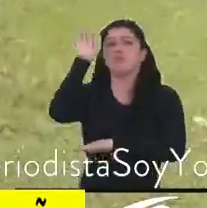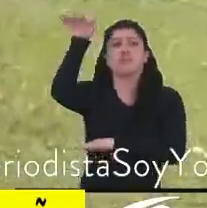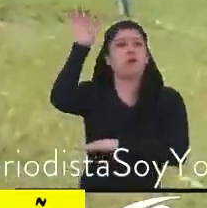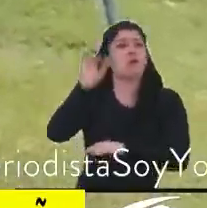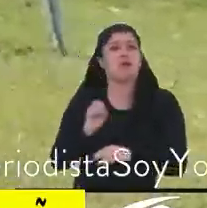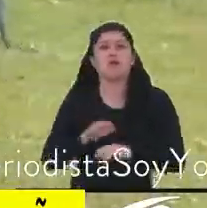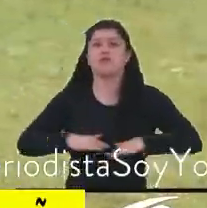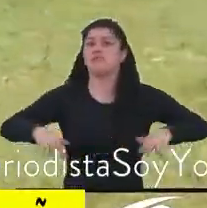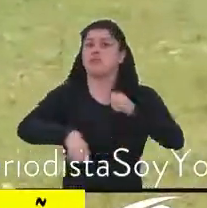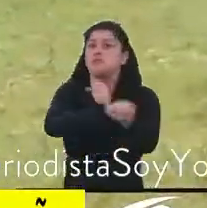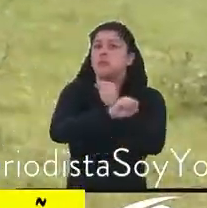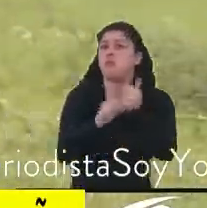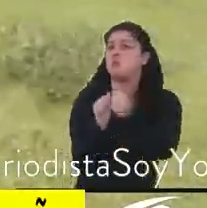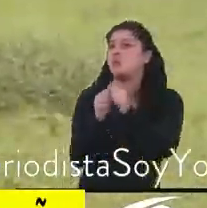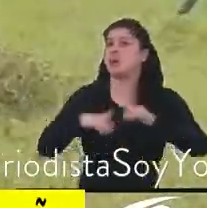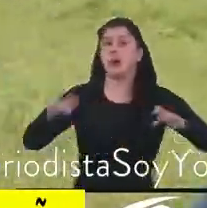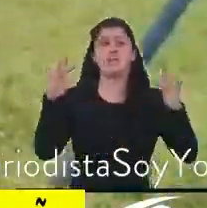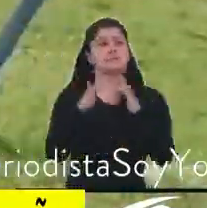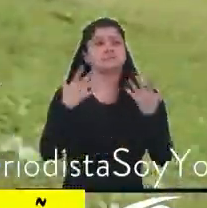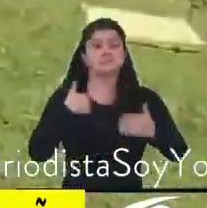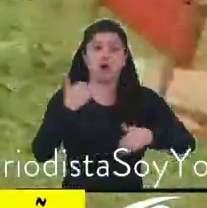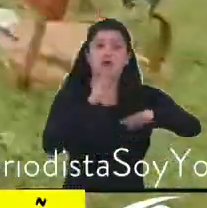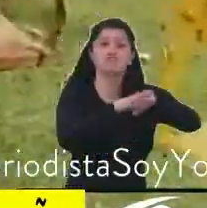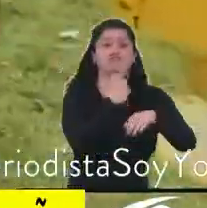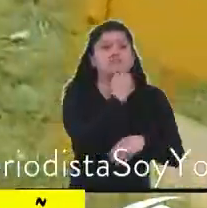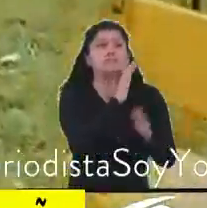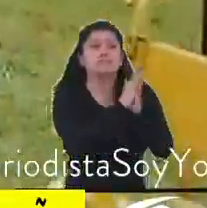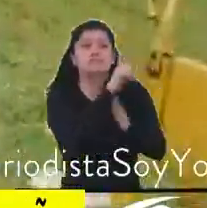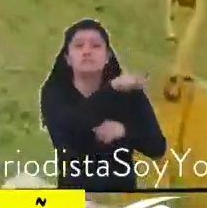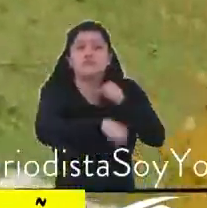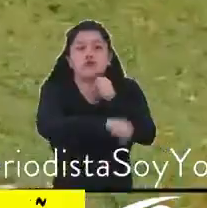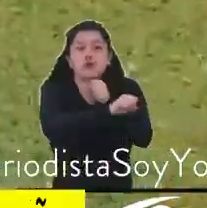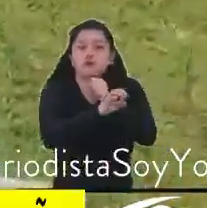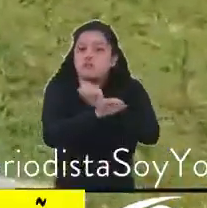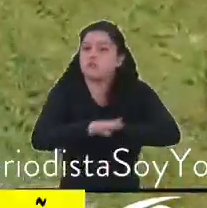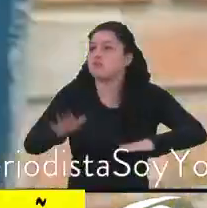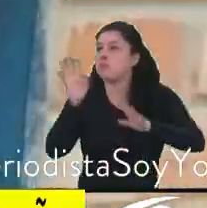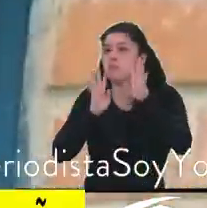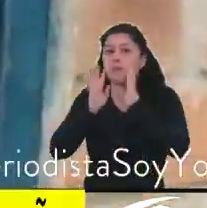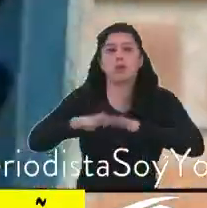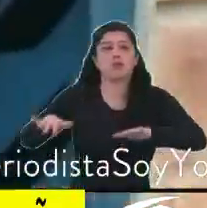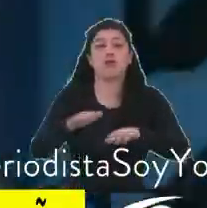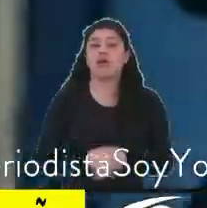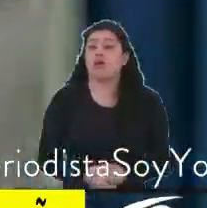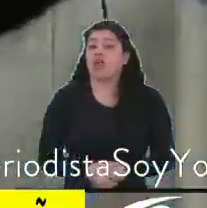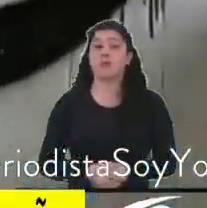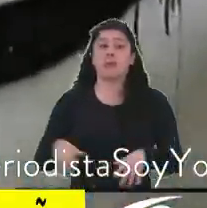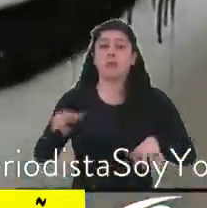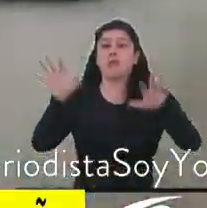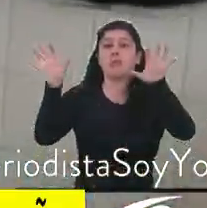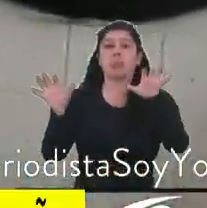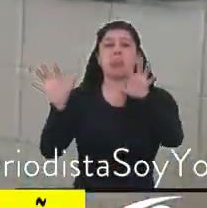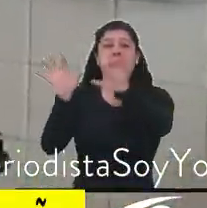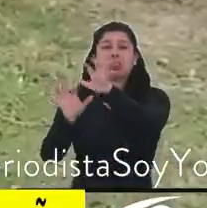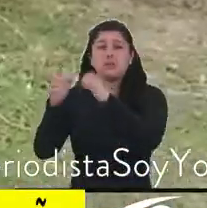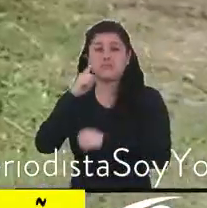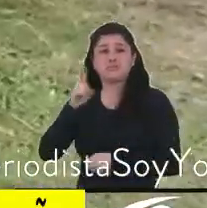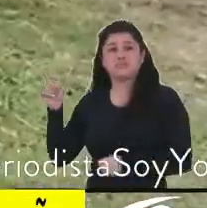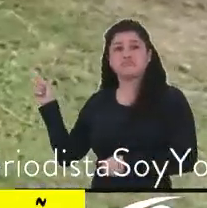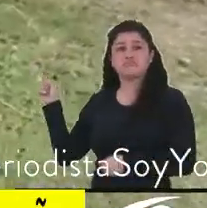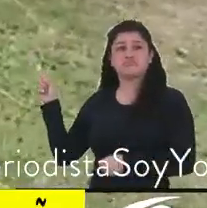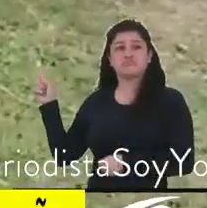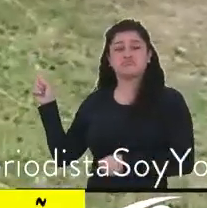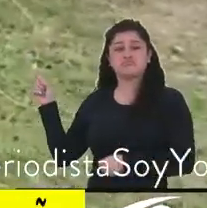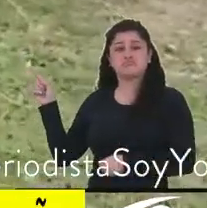exministro Ernesto Lucena y nunca me escuchó. Y ahora mire cómo sigue. Estos son los baños. Para